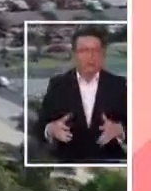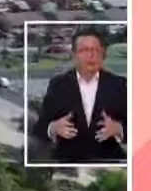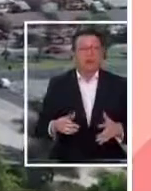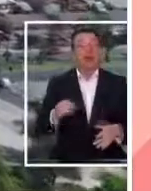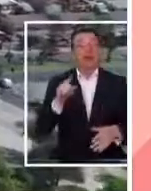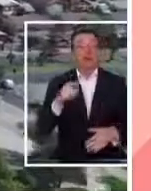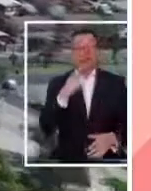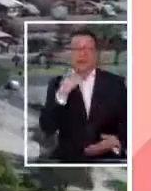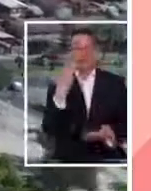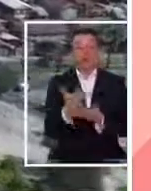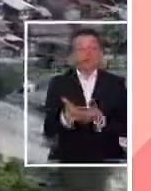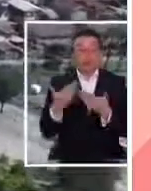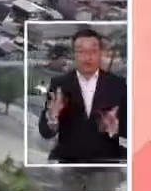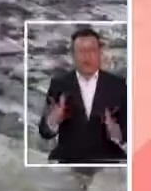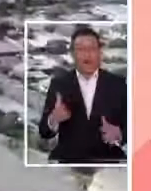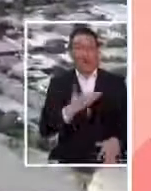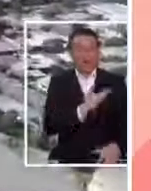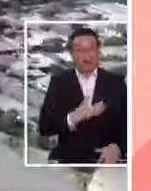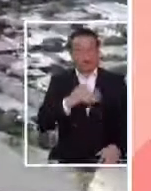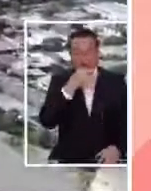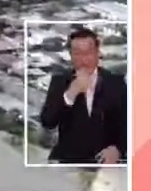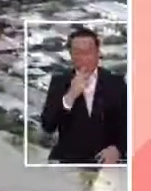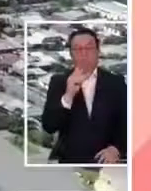que... tenía